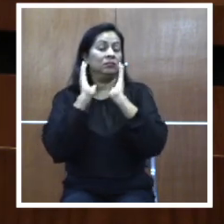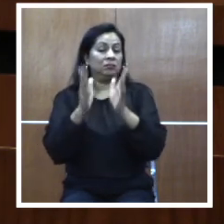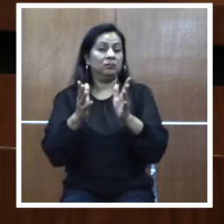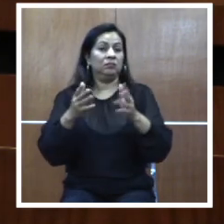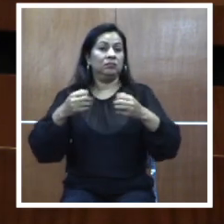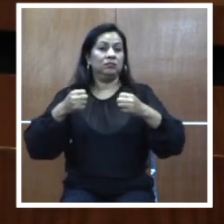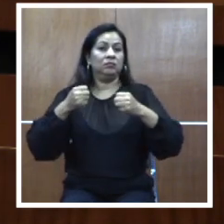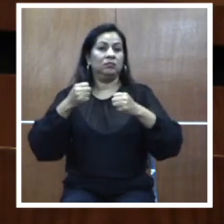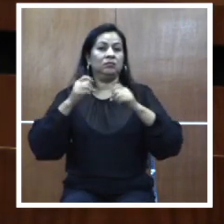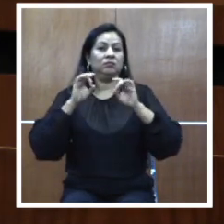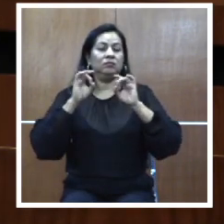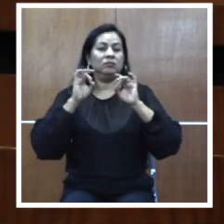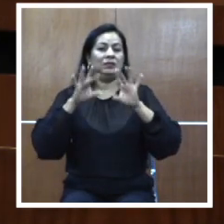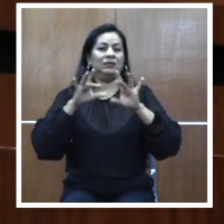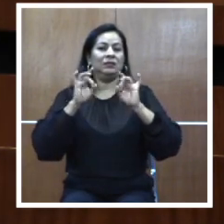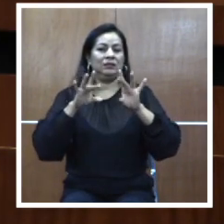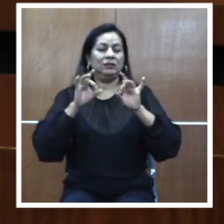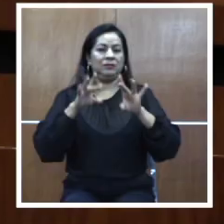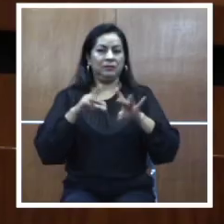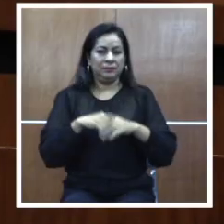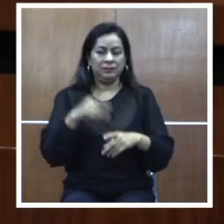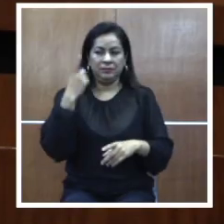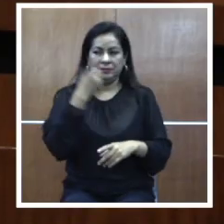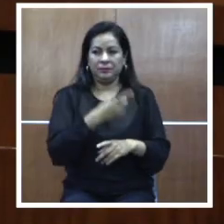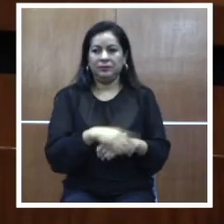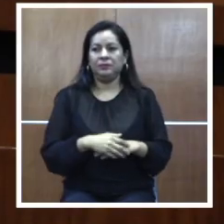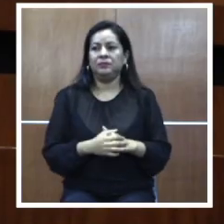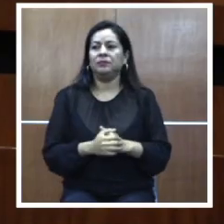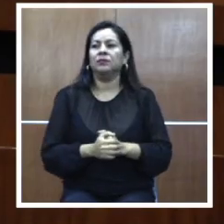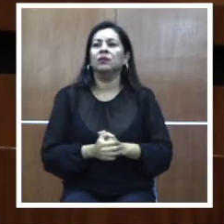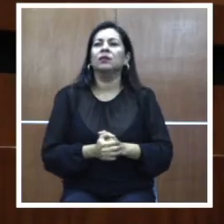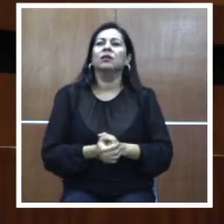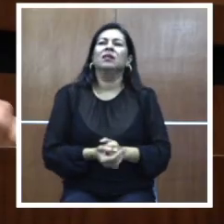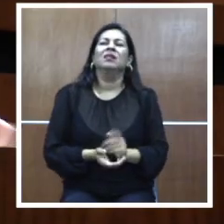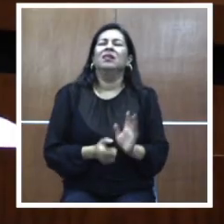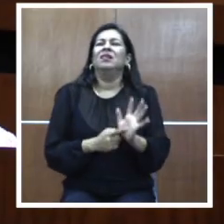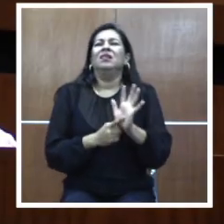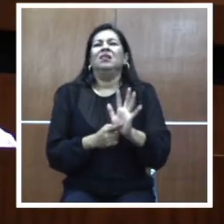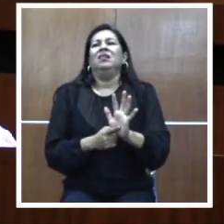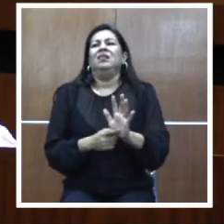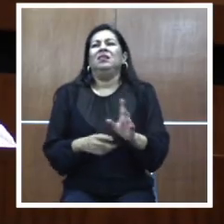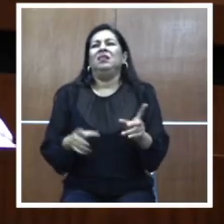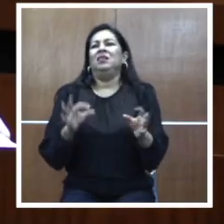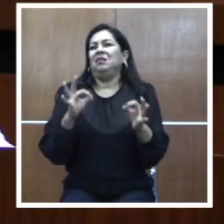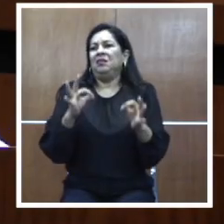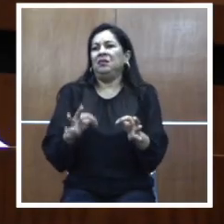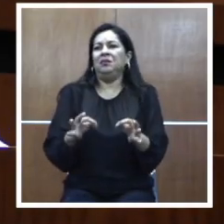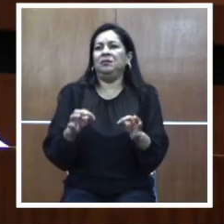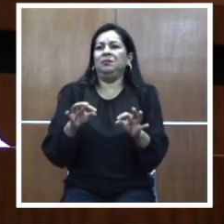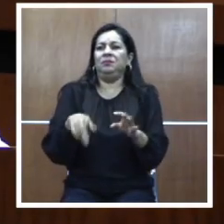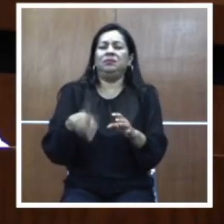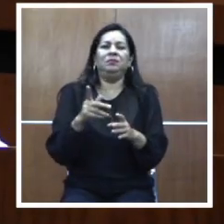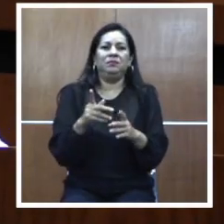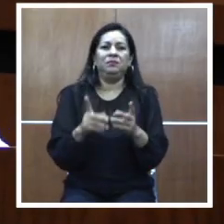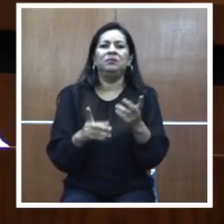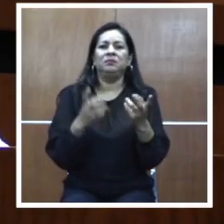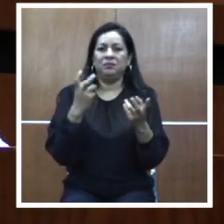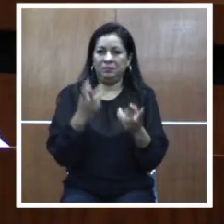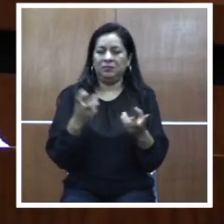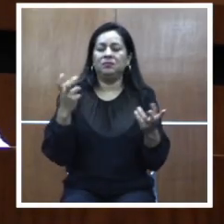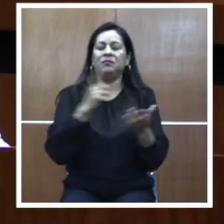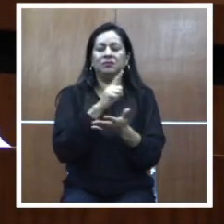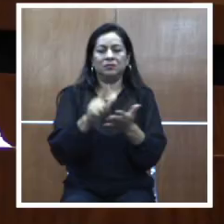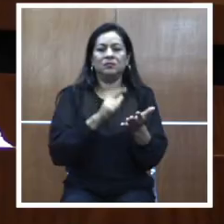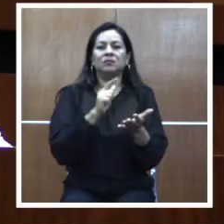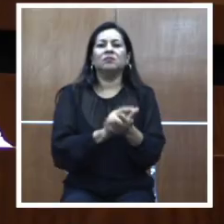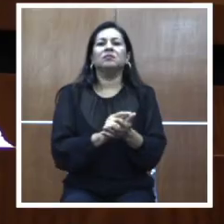Los Ángeles. Esto demuestra la aplicación no formal, pero en los hechos, de una ley